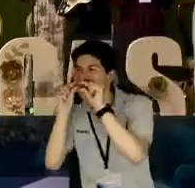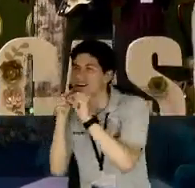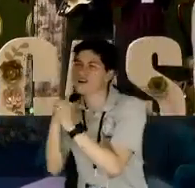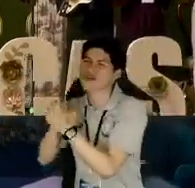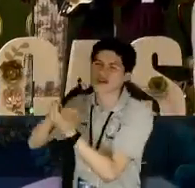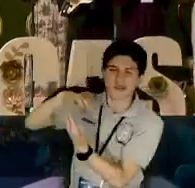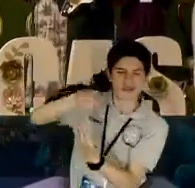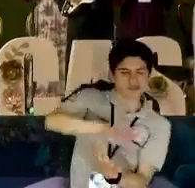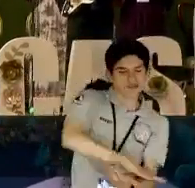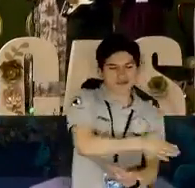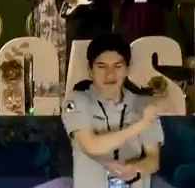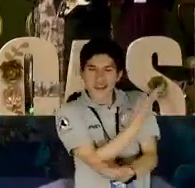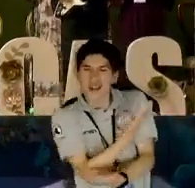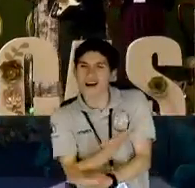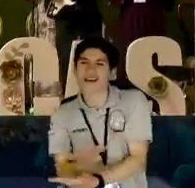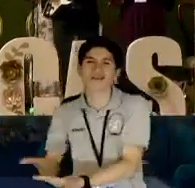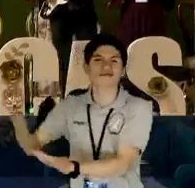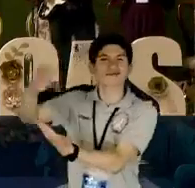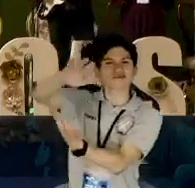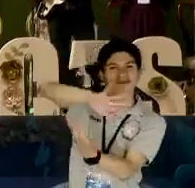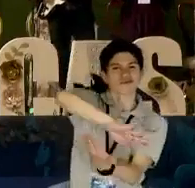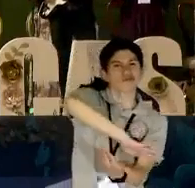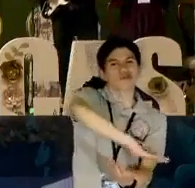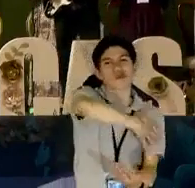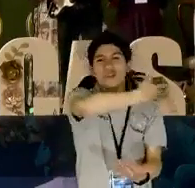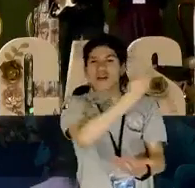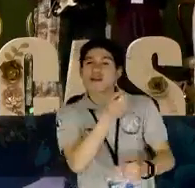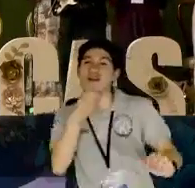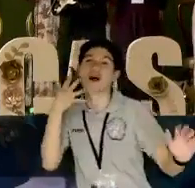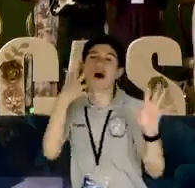esta tarde, alabe al Señor en esta tarde,